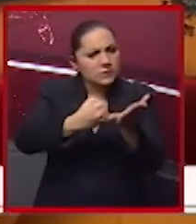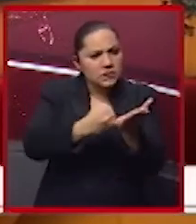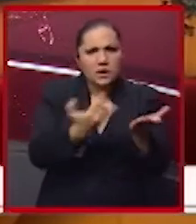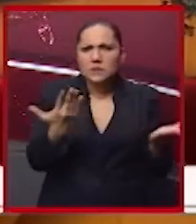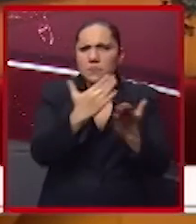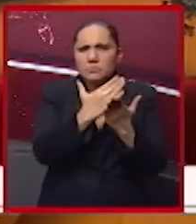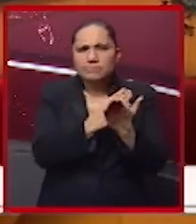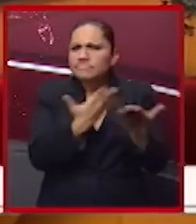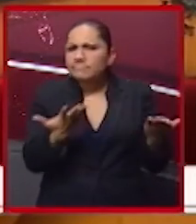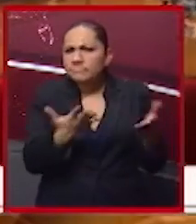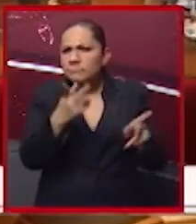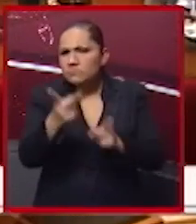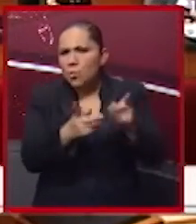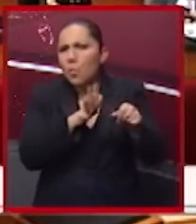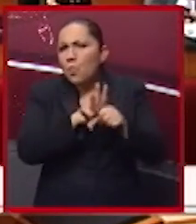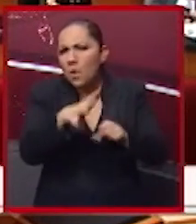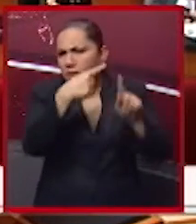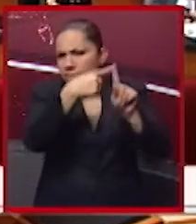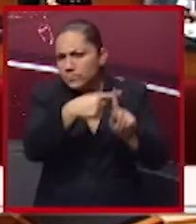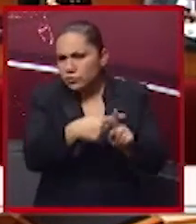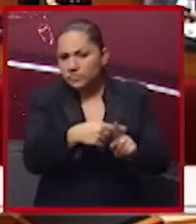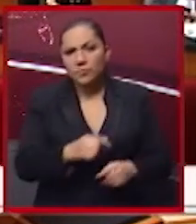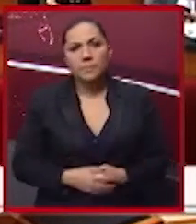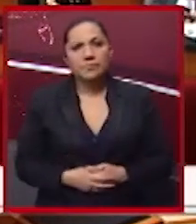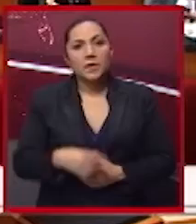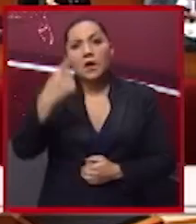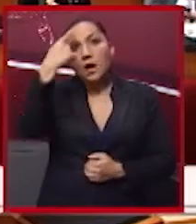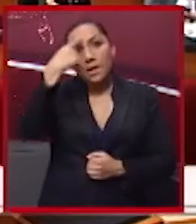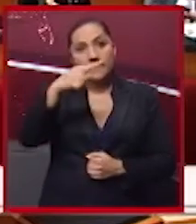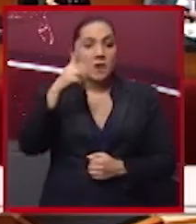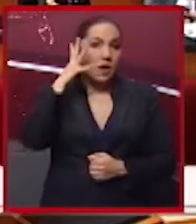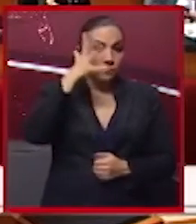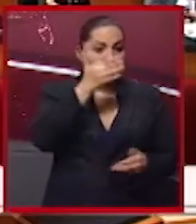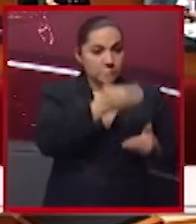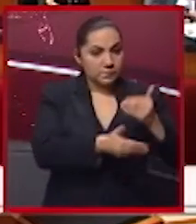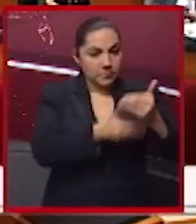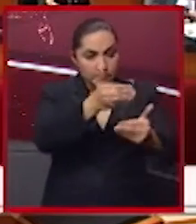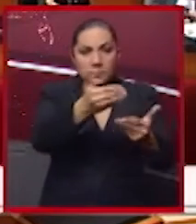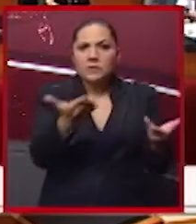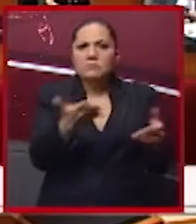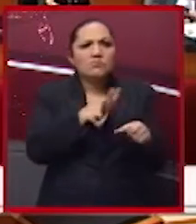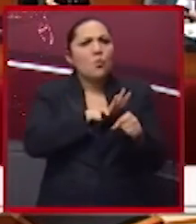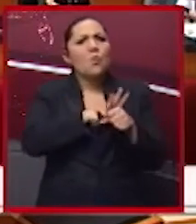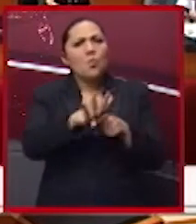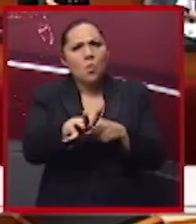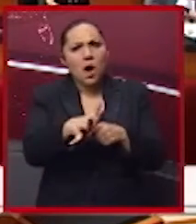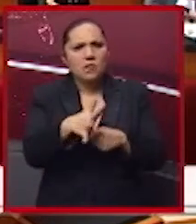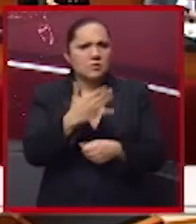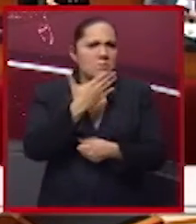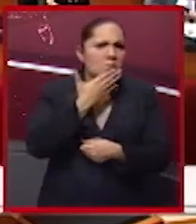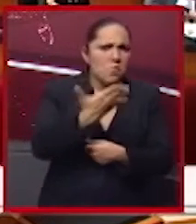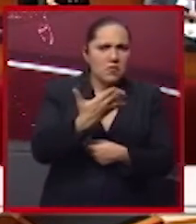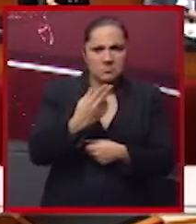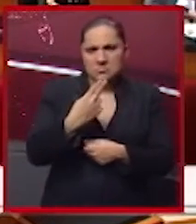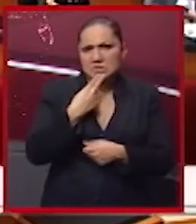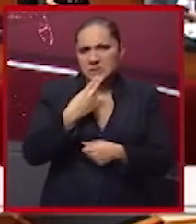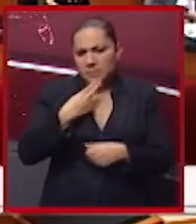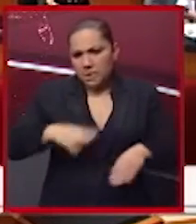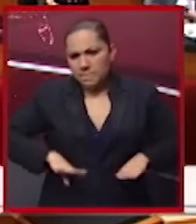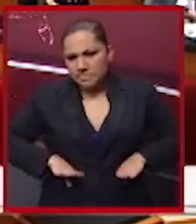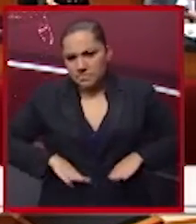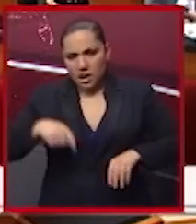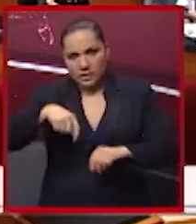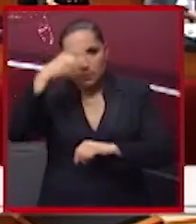¿Cuáles son los beneficios que traerá consigo, así como los impactos favorables que se generarán en materia de política exterior y